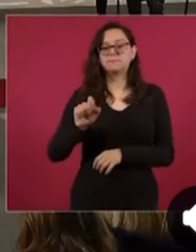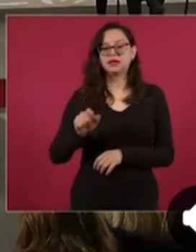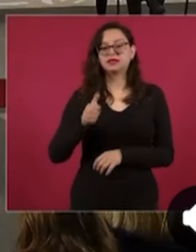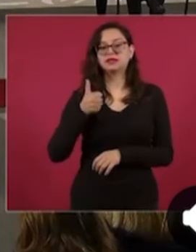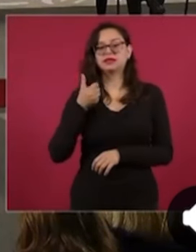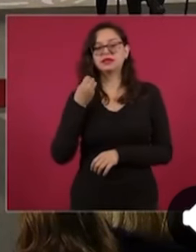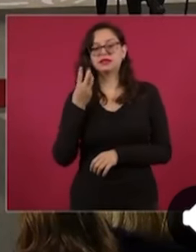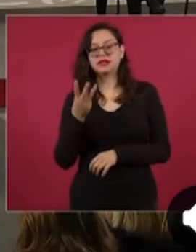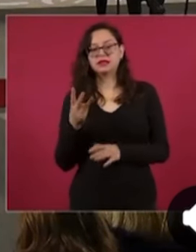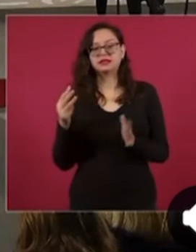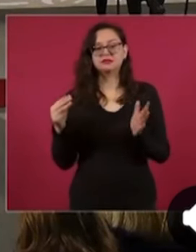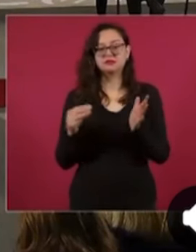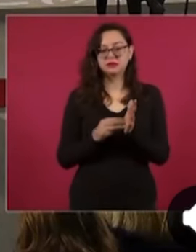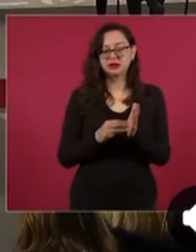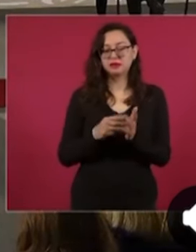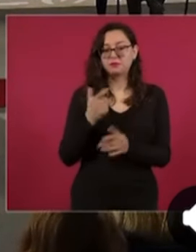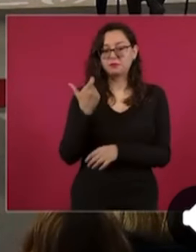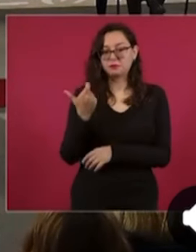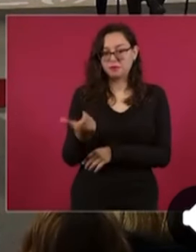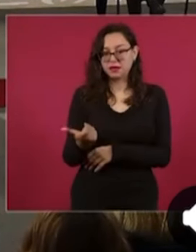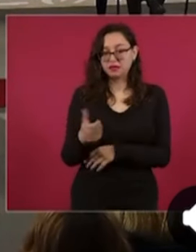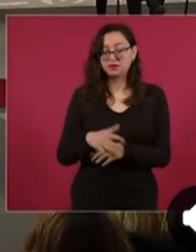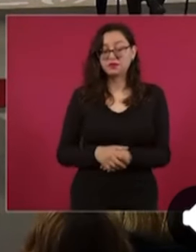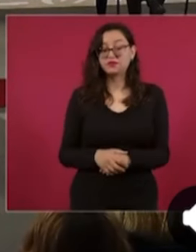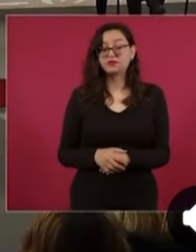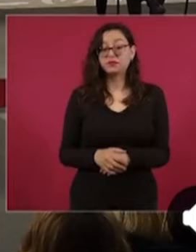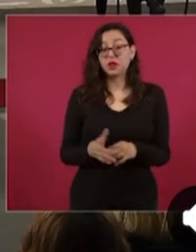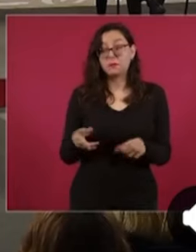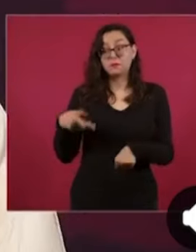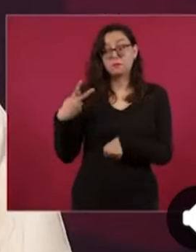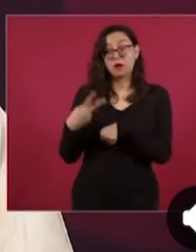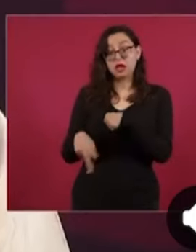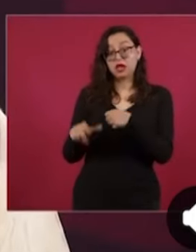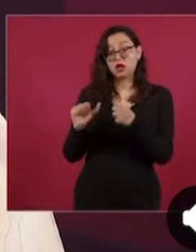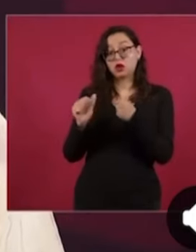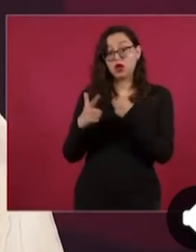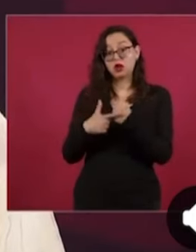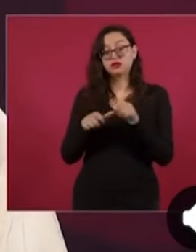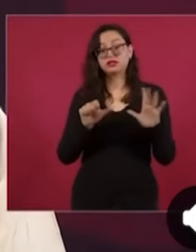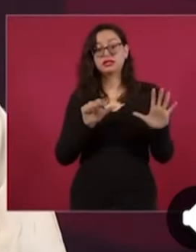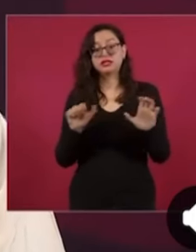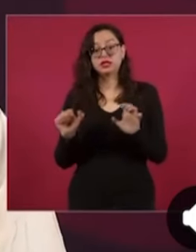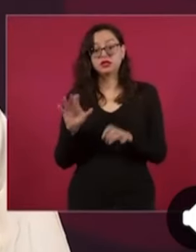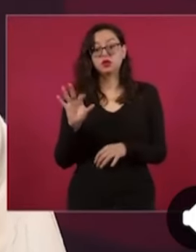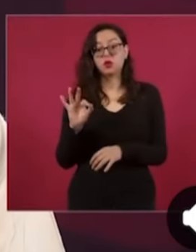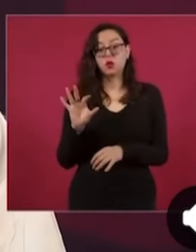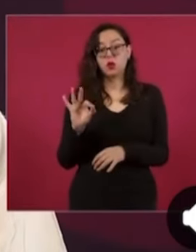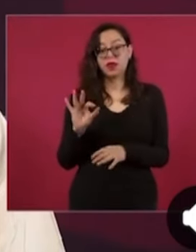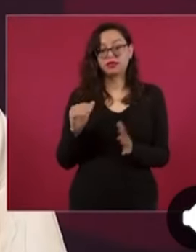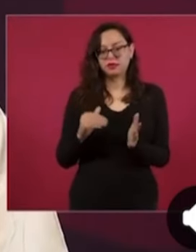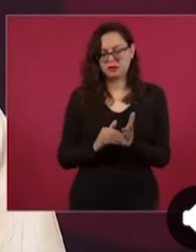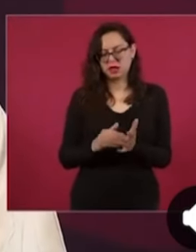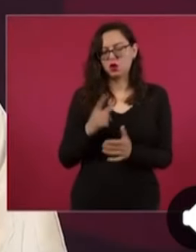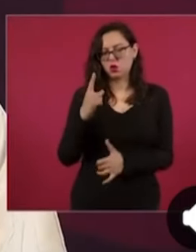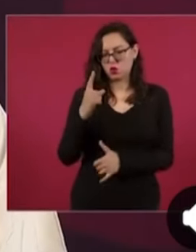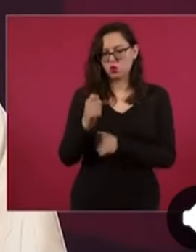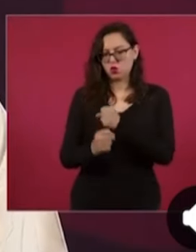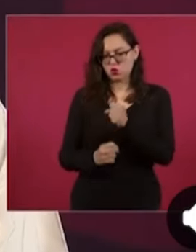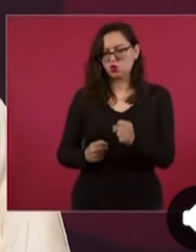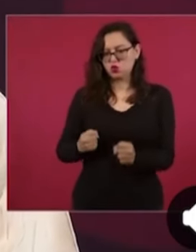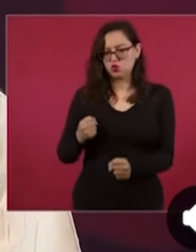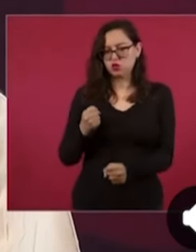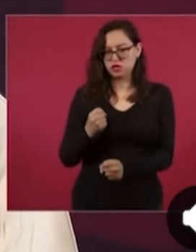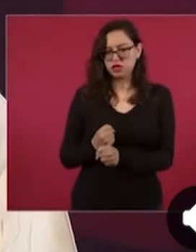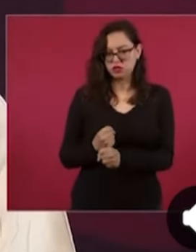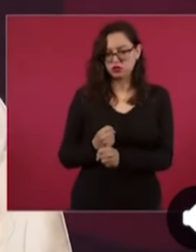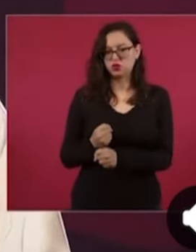723,690 pesos. Un pago por riesgo de 640,000 pesos. Esto es anual y se paga en